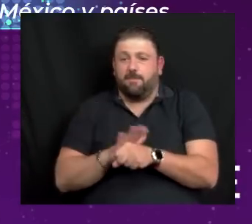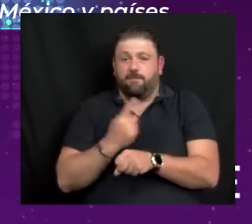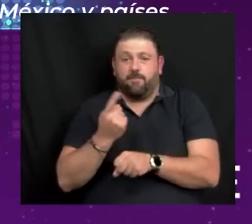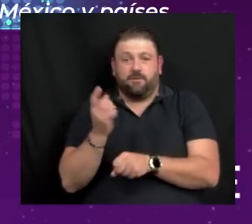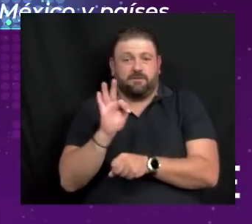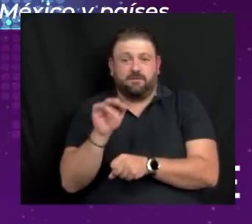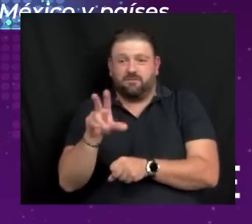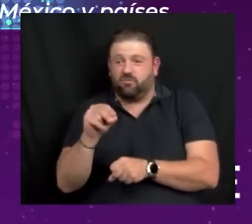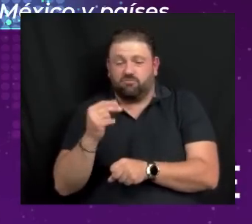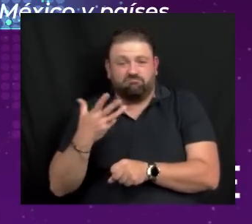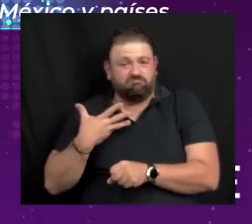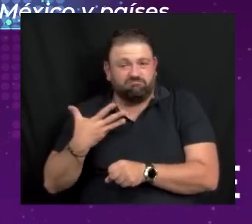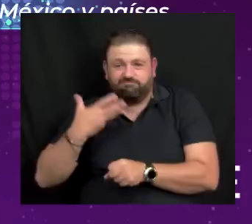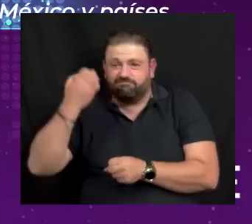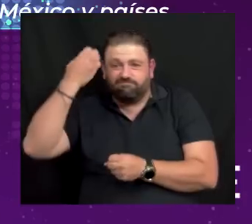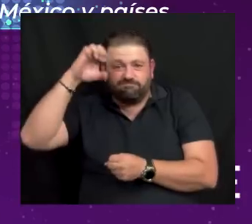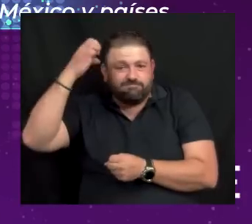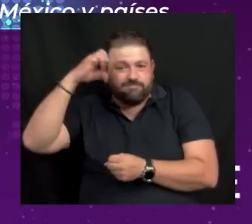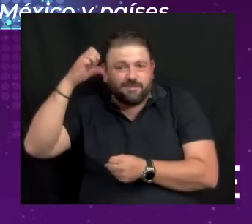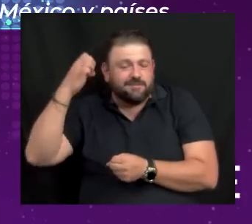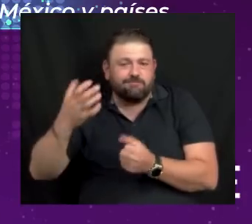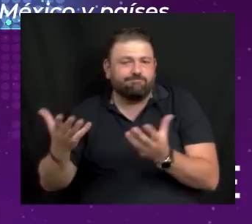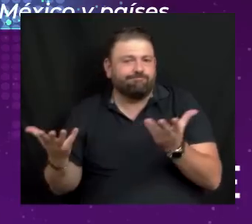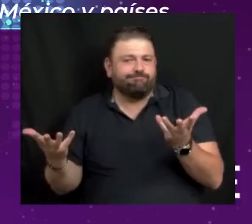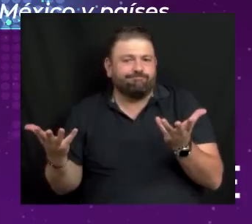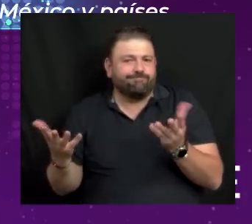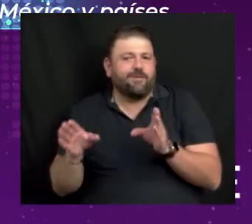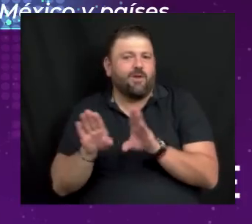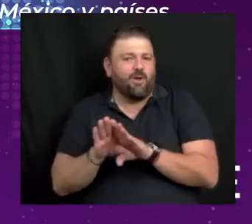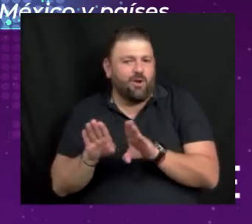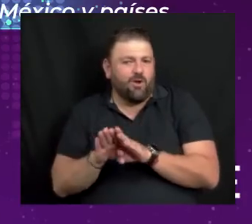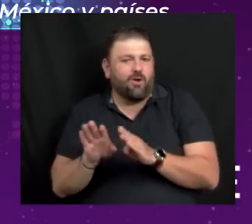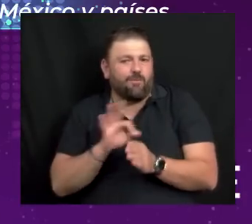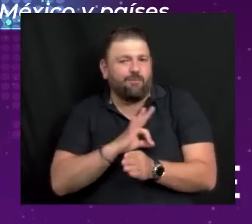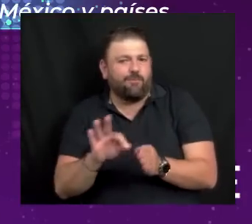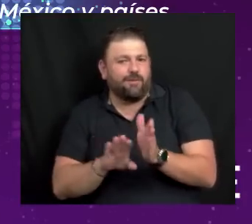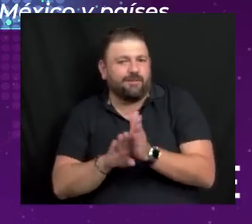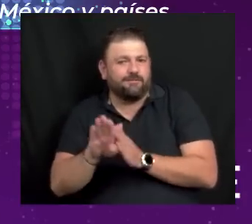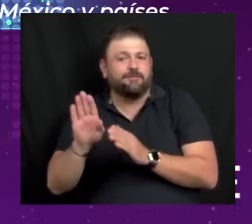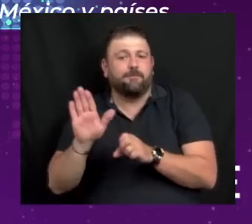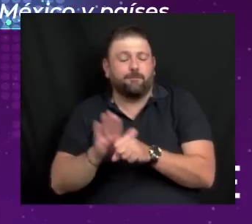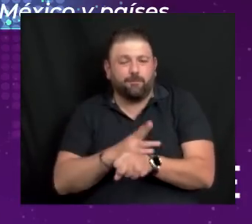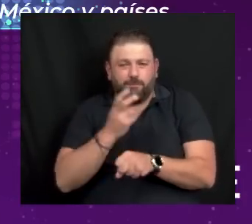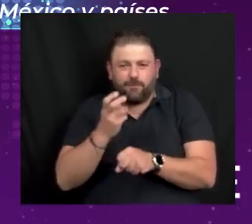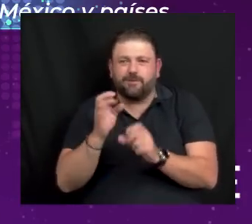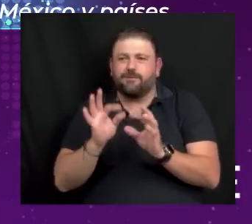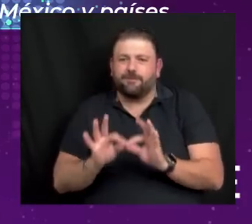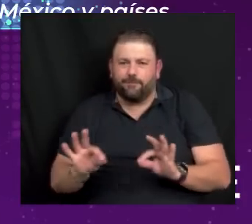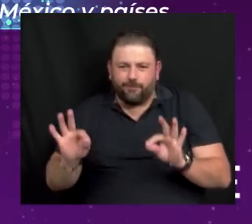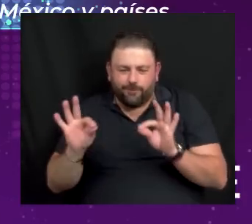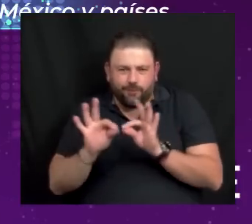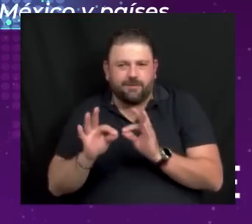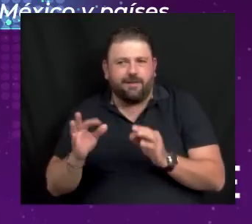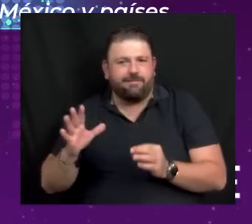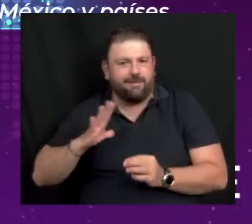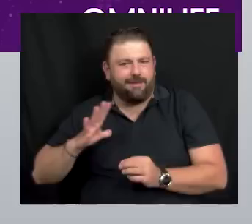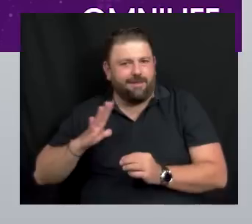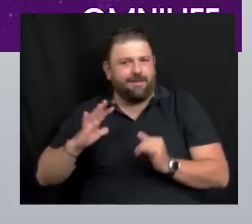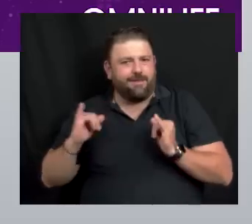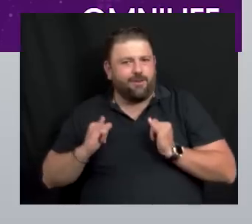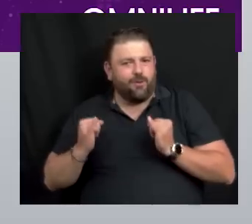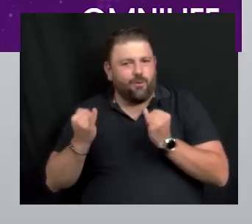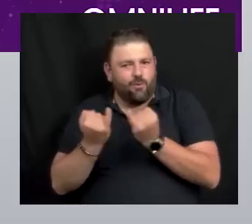esperando que le des toda la información no lo va a tener. Por eso es importante esto. Nuestras juntas de martes, jueves y sábados